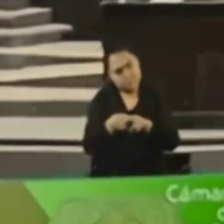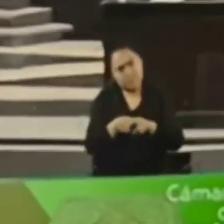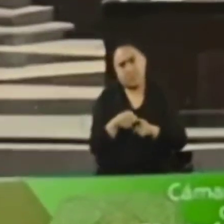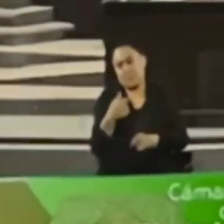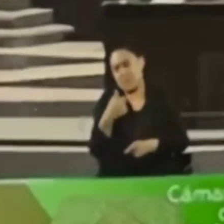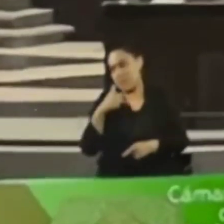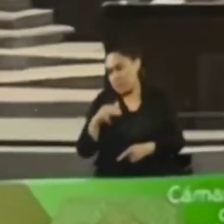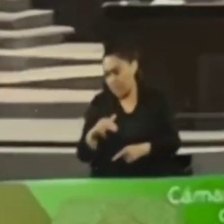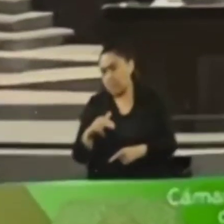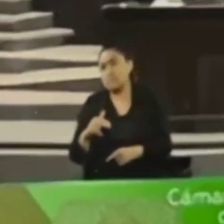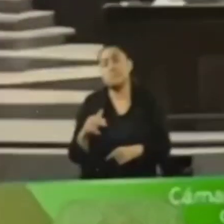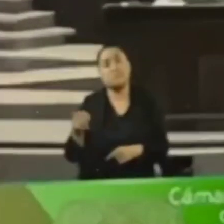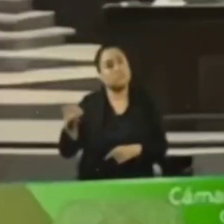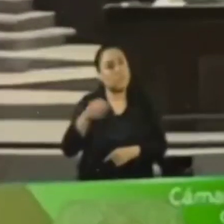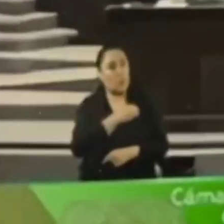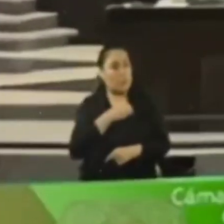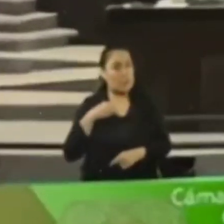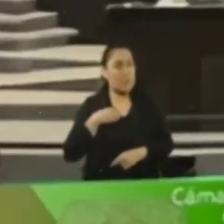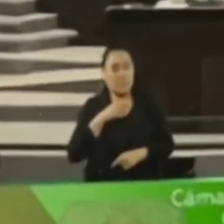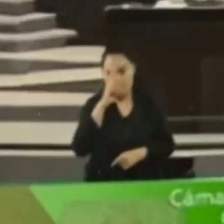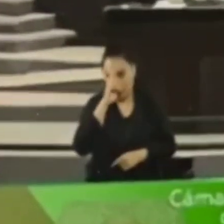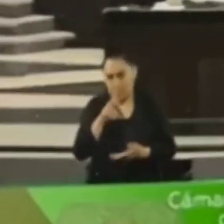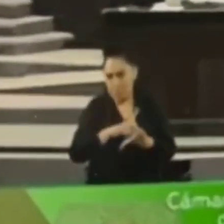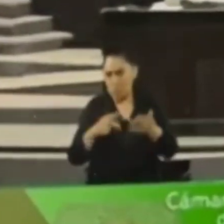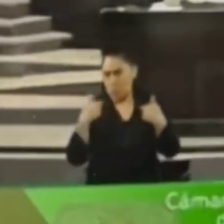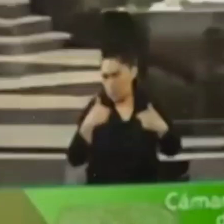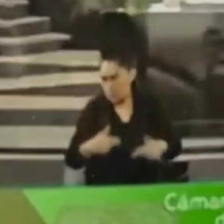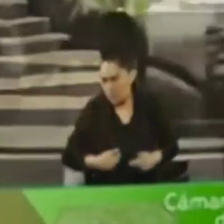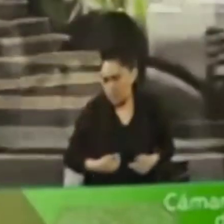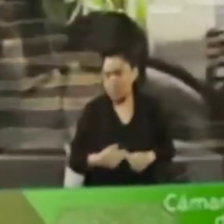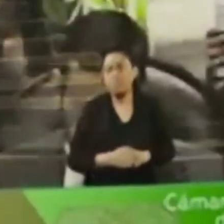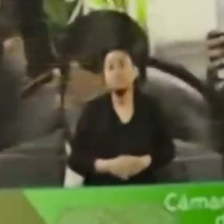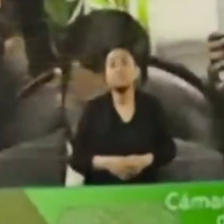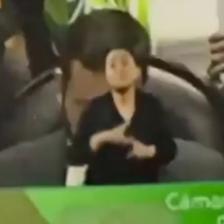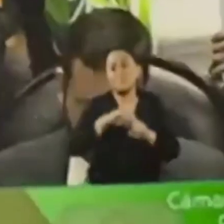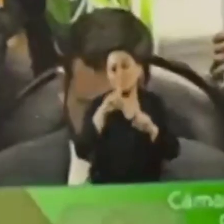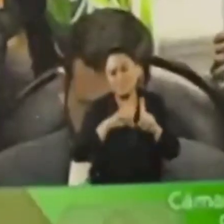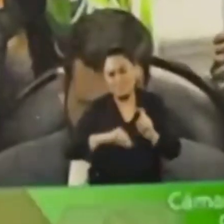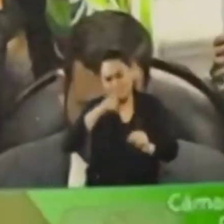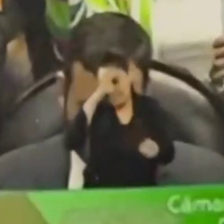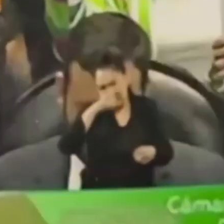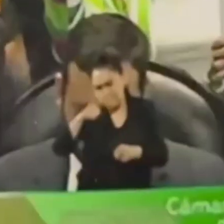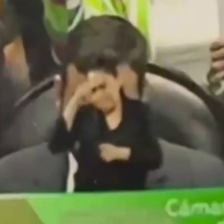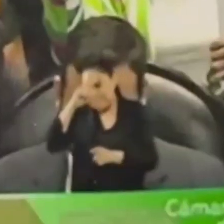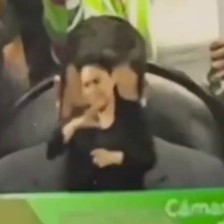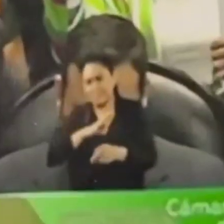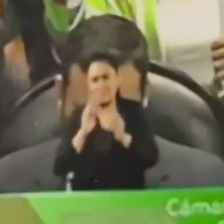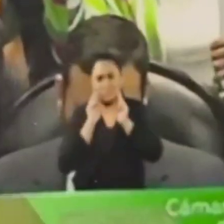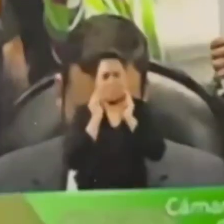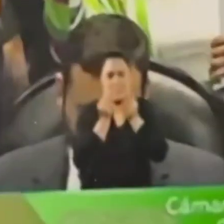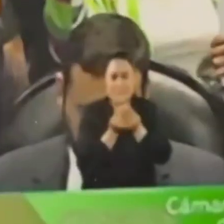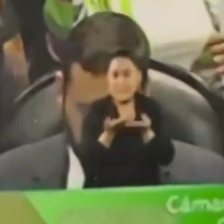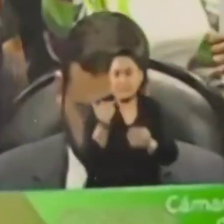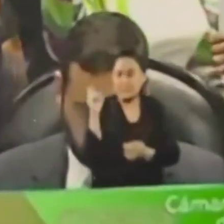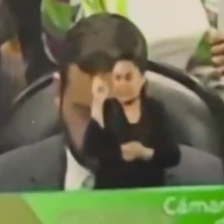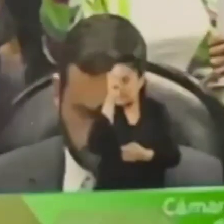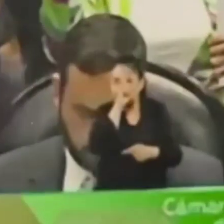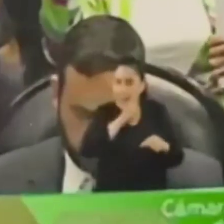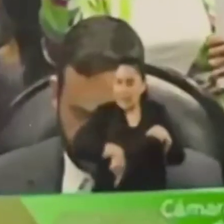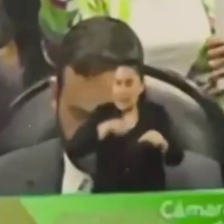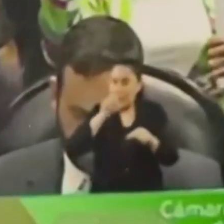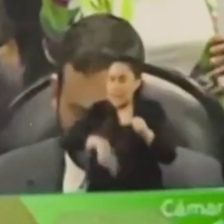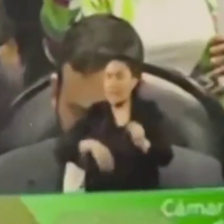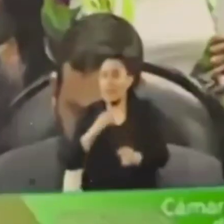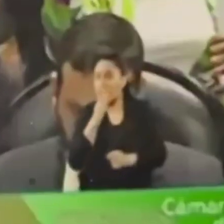a respetar los derechos humanos. La presencia del crimen organizado en México difícilmente puede resolverse sin